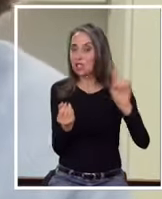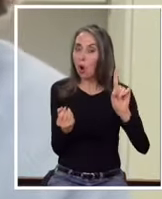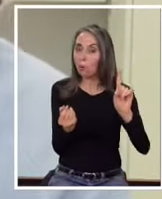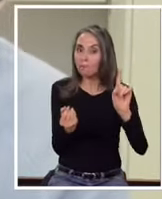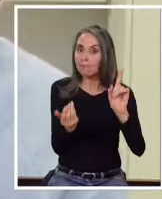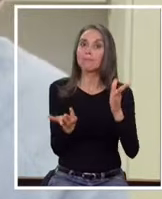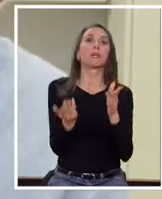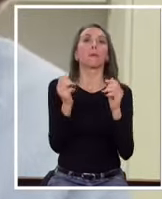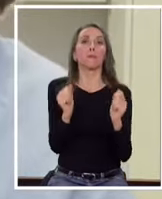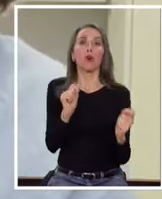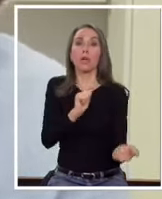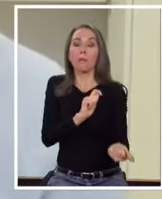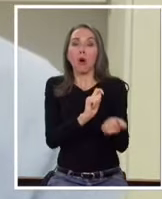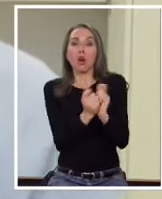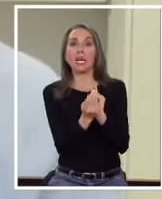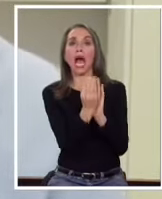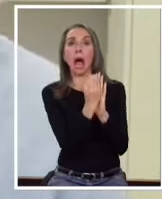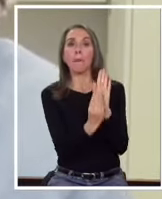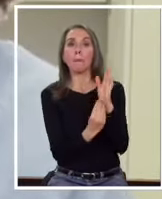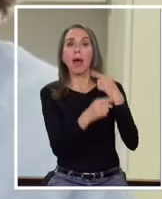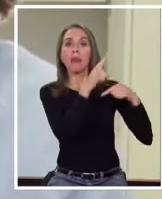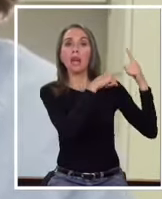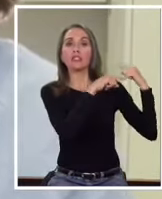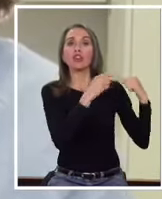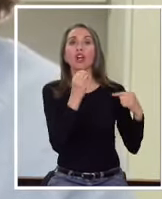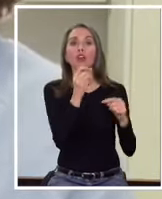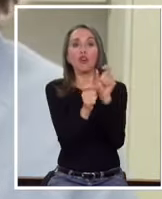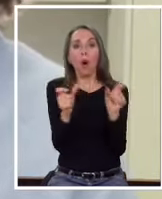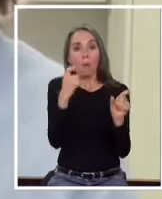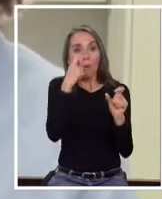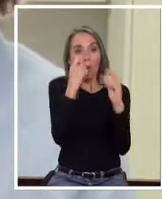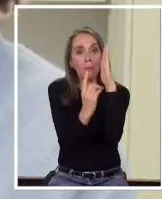Podemos reescribir en cierto sentido la historia del desarrollo de los